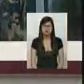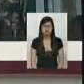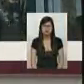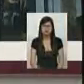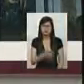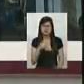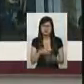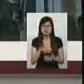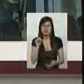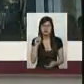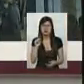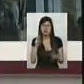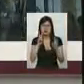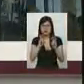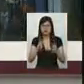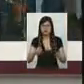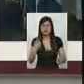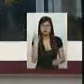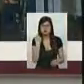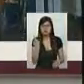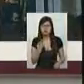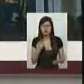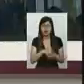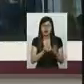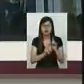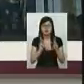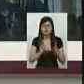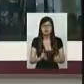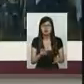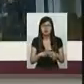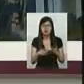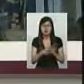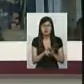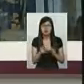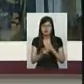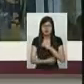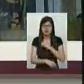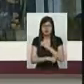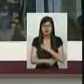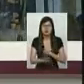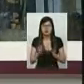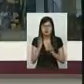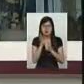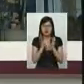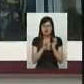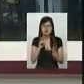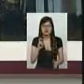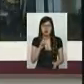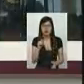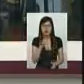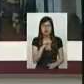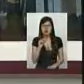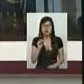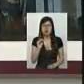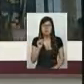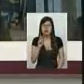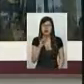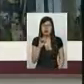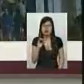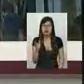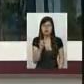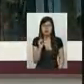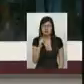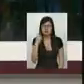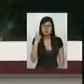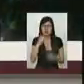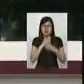Y en el MAS se analiza la permanencia de algunos candidatos a legisladores nacionales como Jesús Vera y Mario Silva tras el rechazo